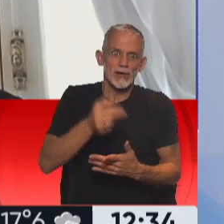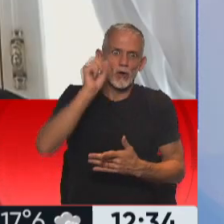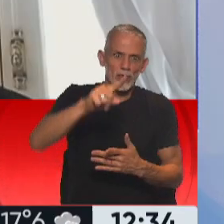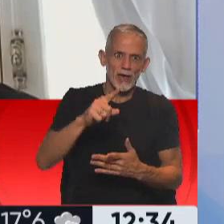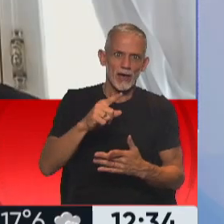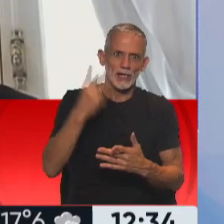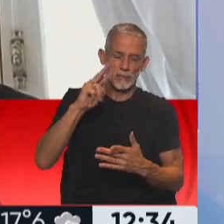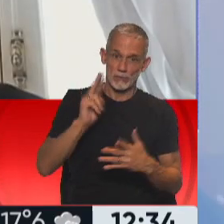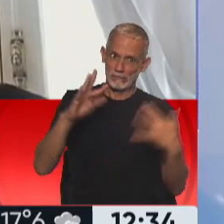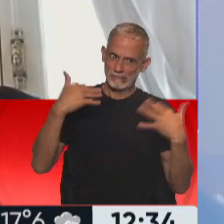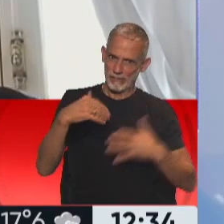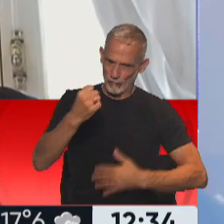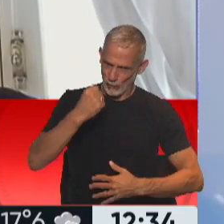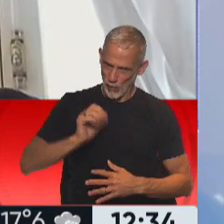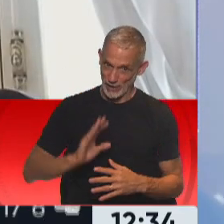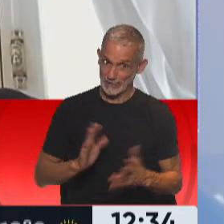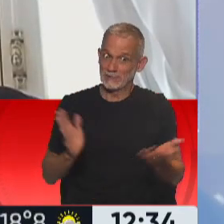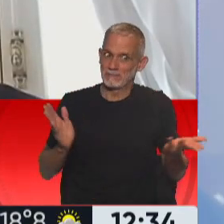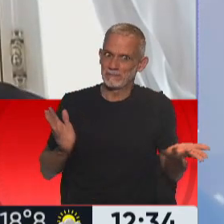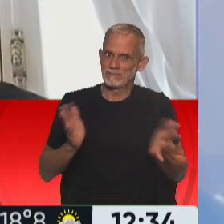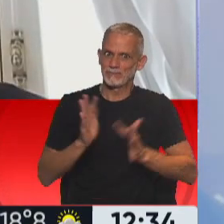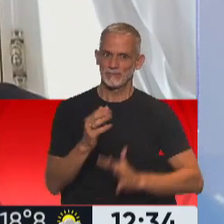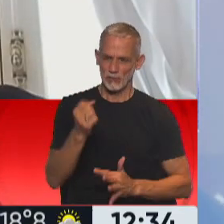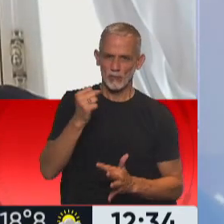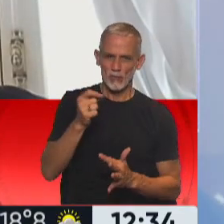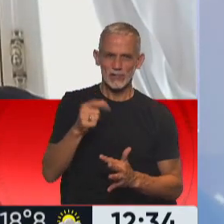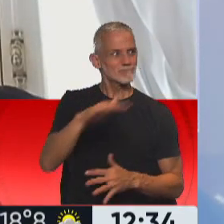Un discurso fuerte. Esas cosas así como muy...